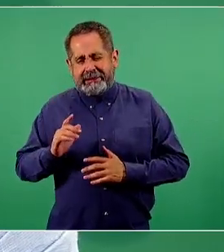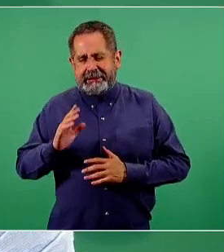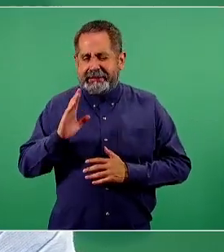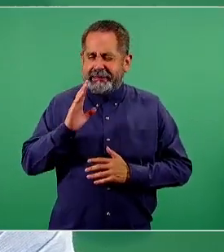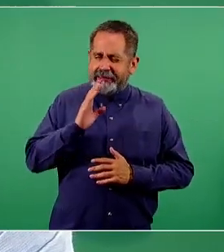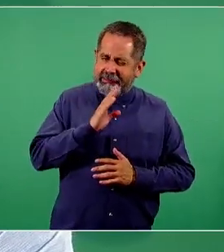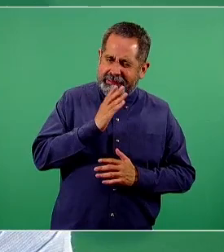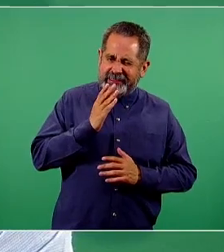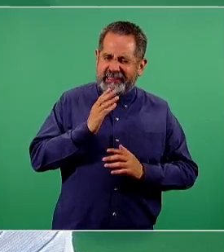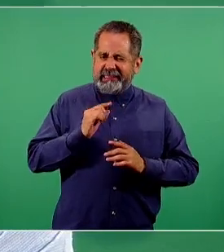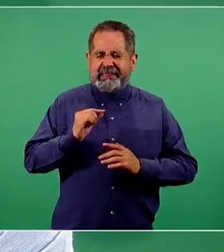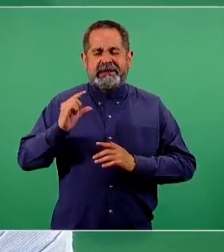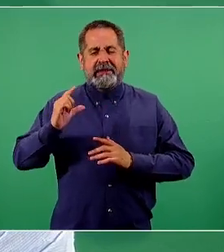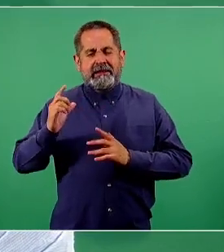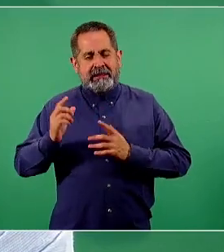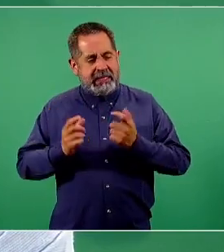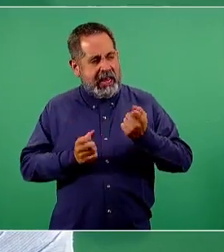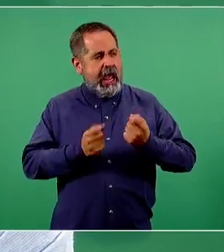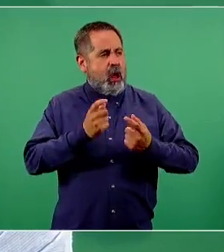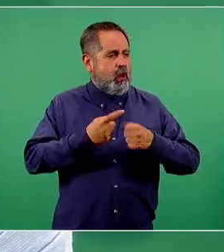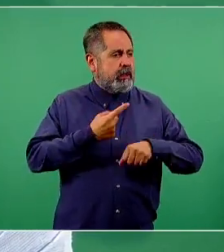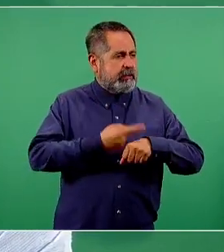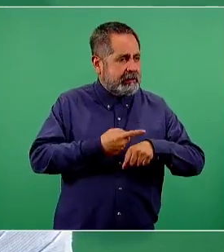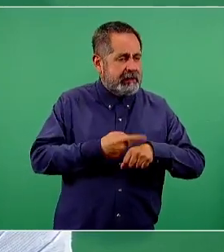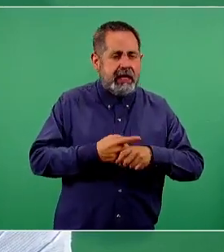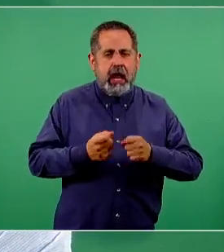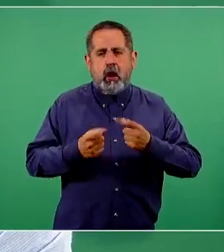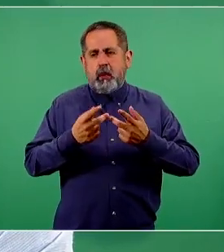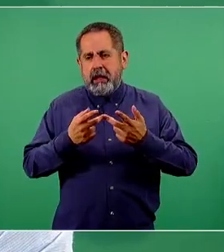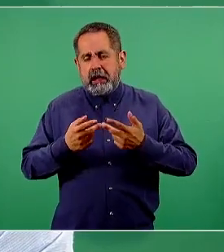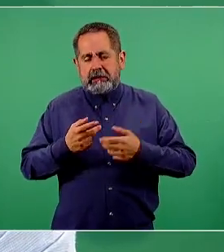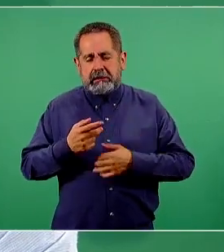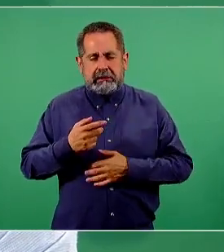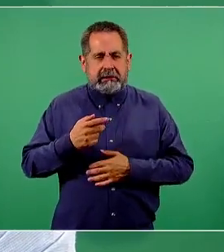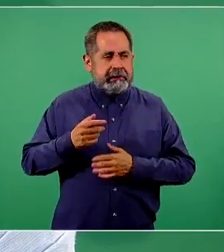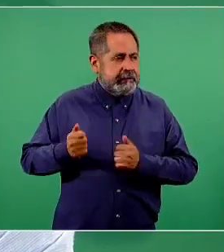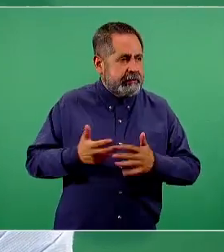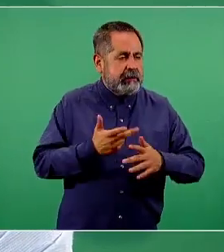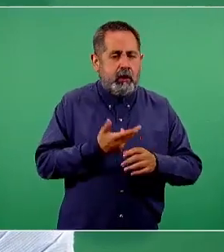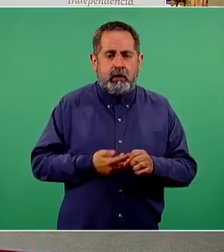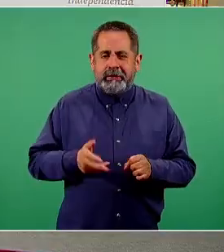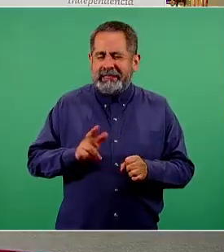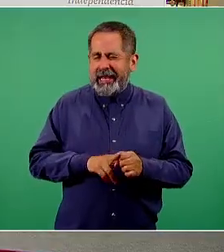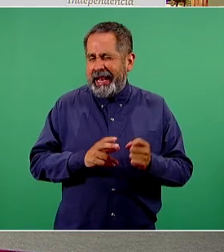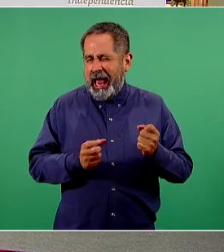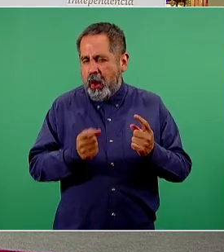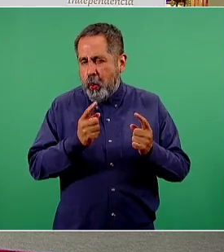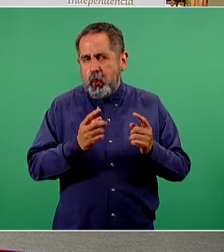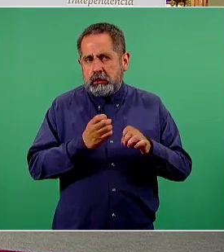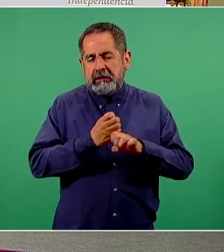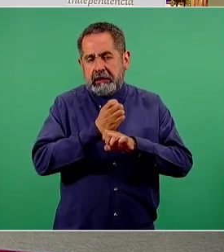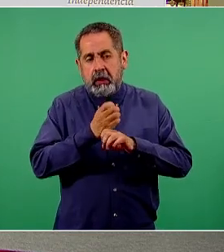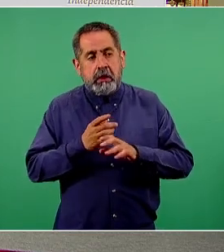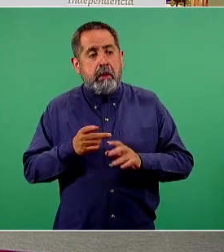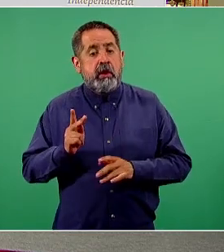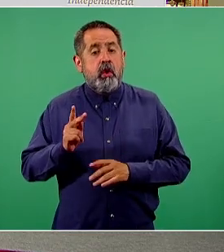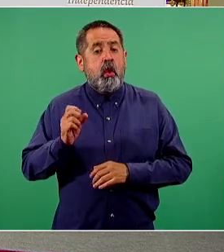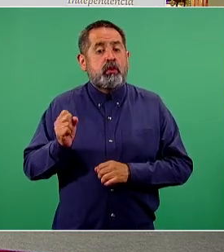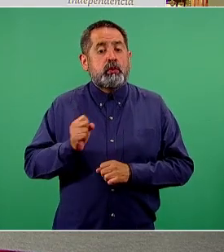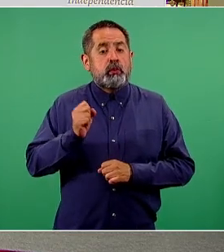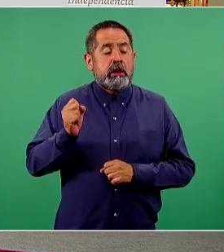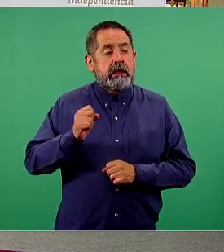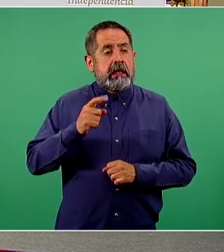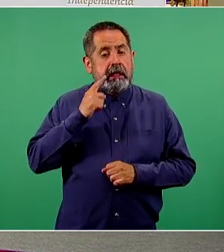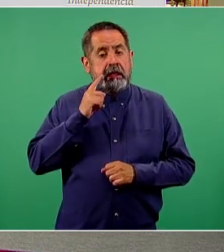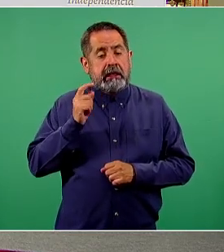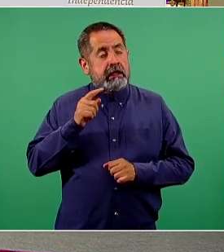en la cantidad de casos, en la cantidad de personas enfermas, personas que se hospitalizan, y afortunadamente hemos